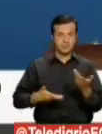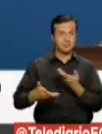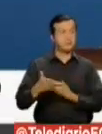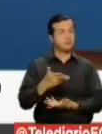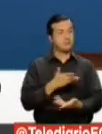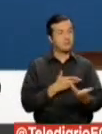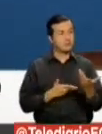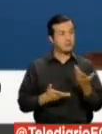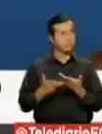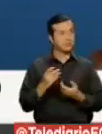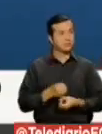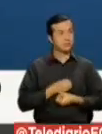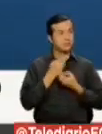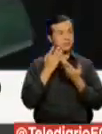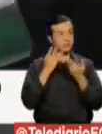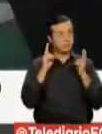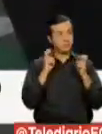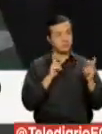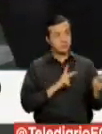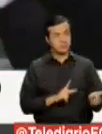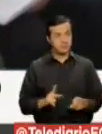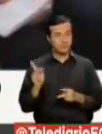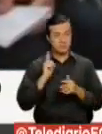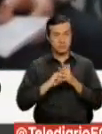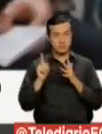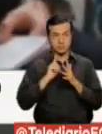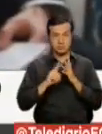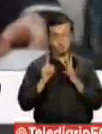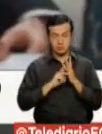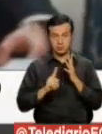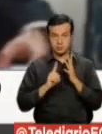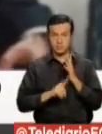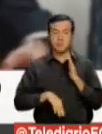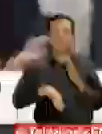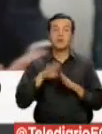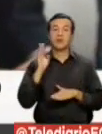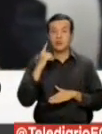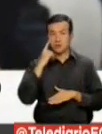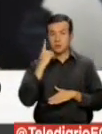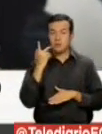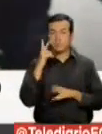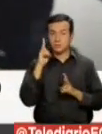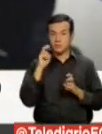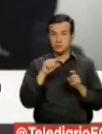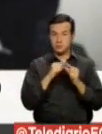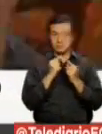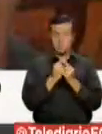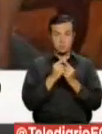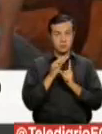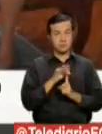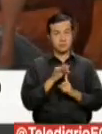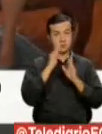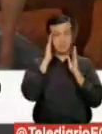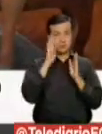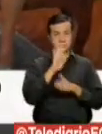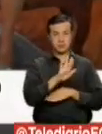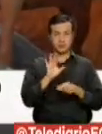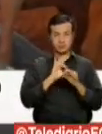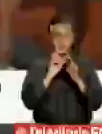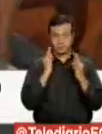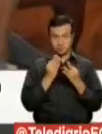cordialidad, se expuso los avances del plan y sus distintas misiones, en especial las que trabajan con los grupos de atención prioritaria y sus